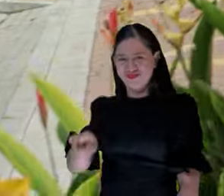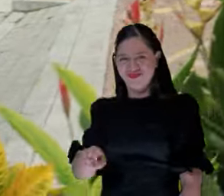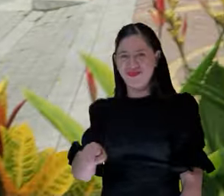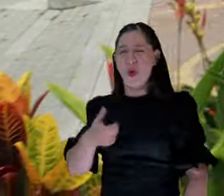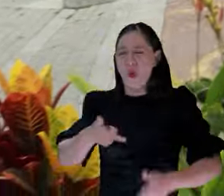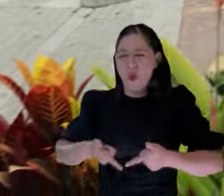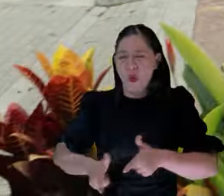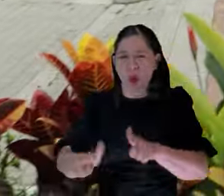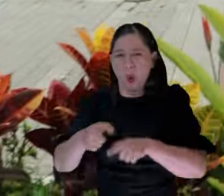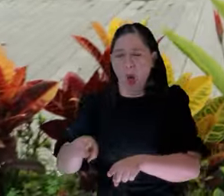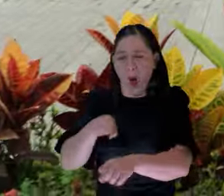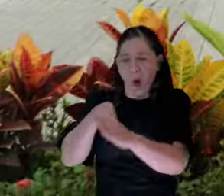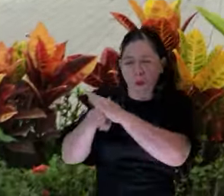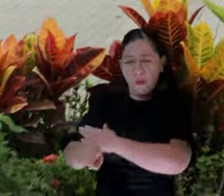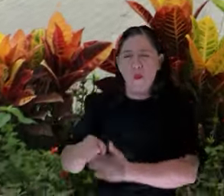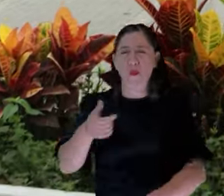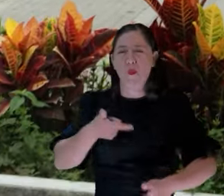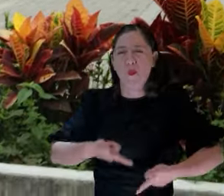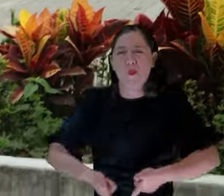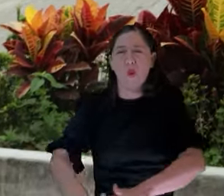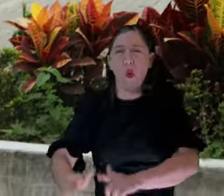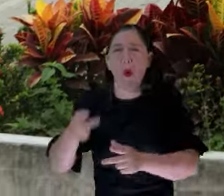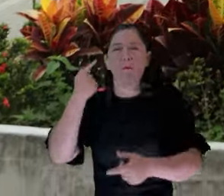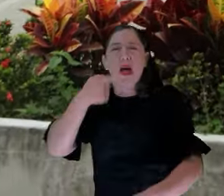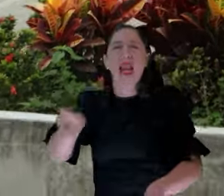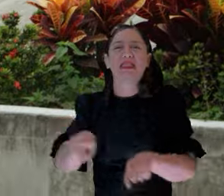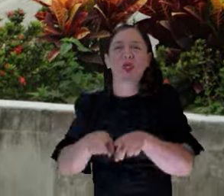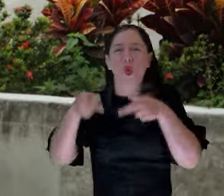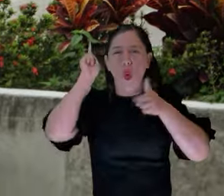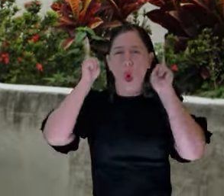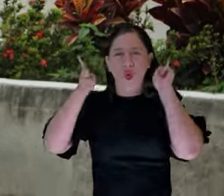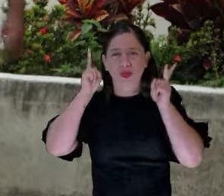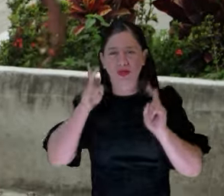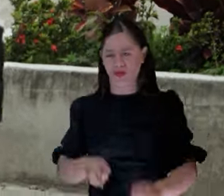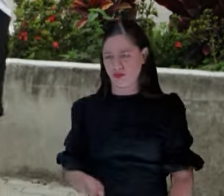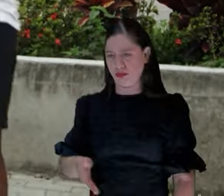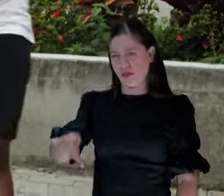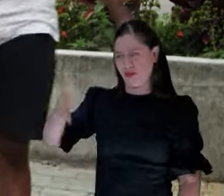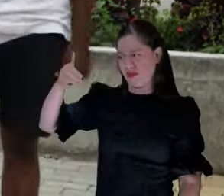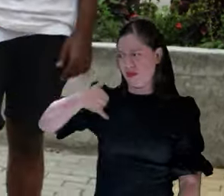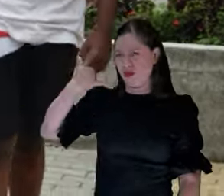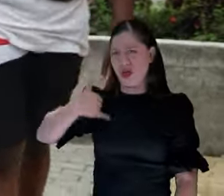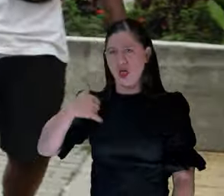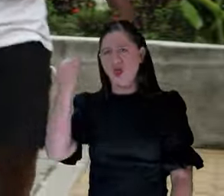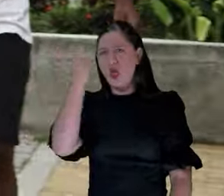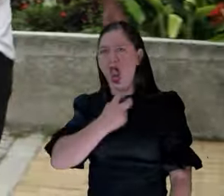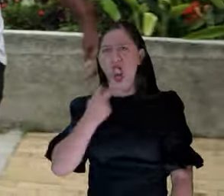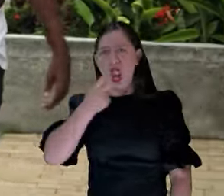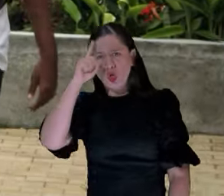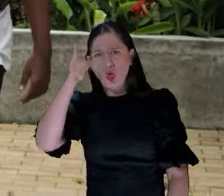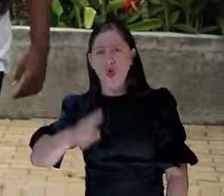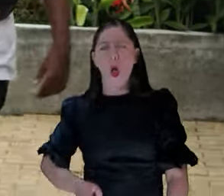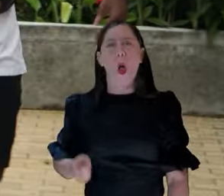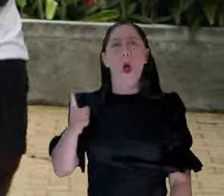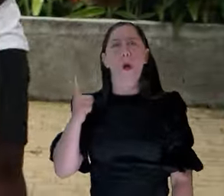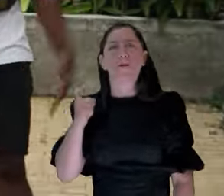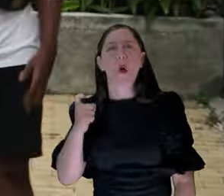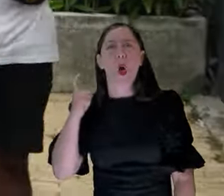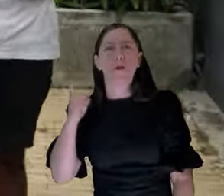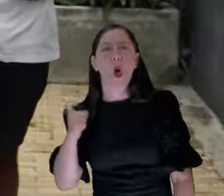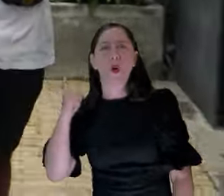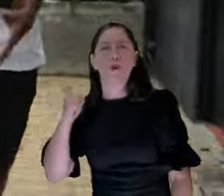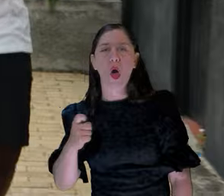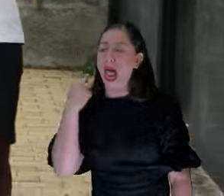Si pillaste como brincan como conejos, no más. Ay, que le llamo plomo. Pero vení, vos tan grande, güey, no has aprendido a decir plomo. Es